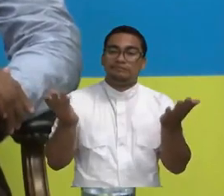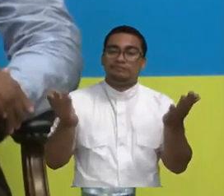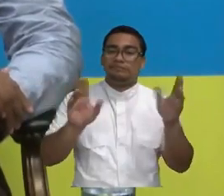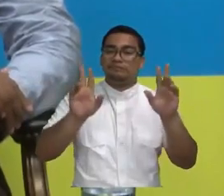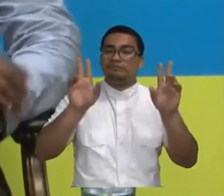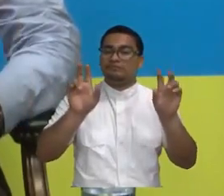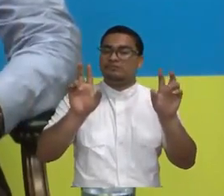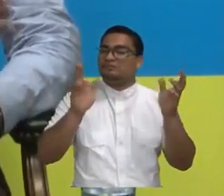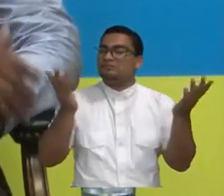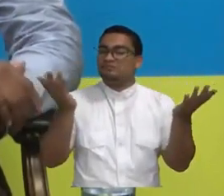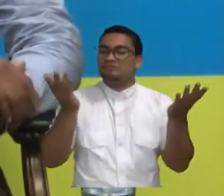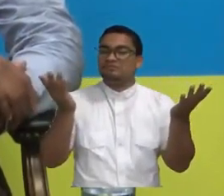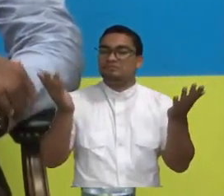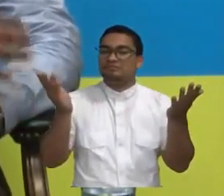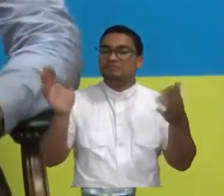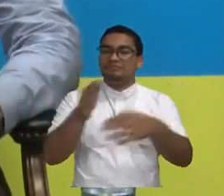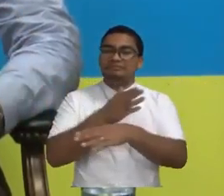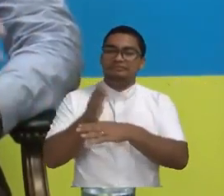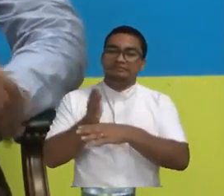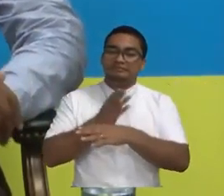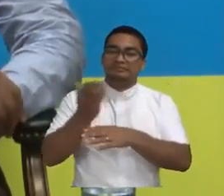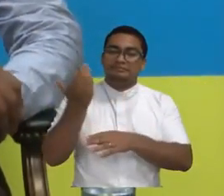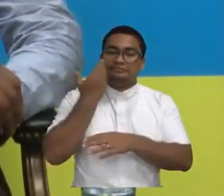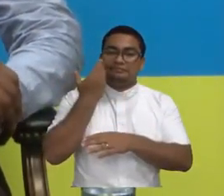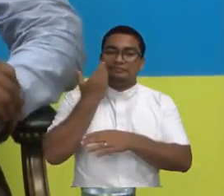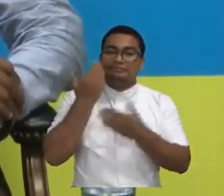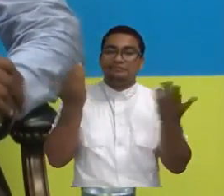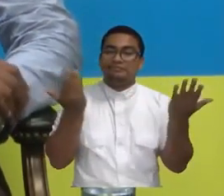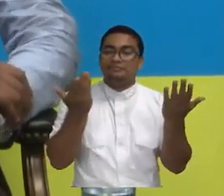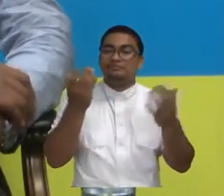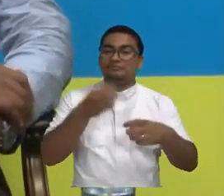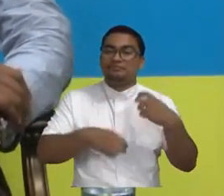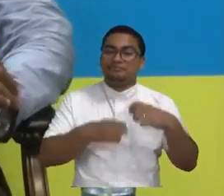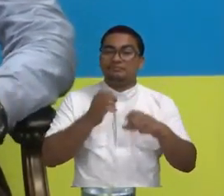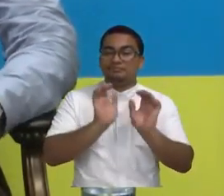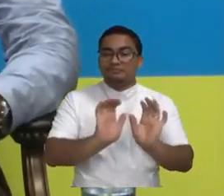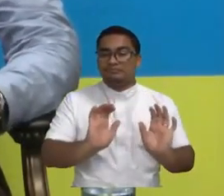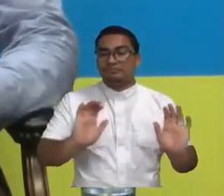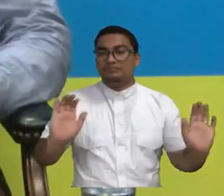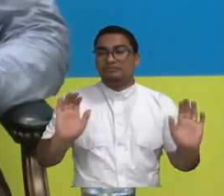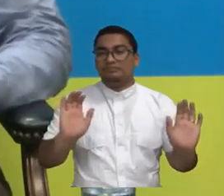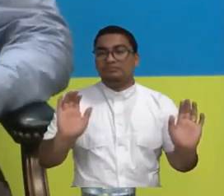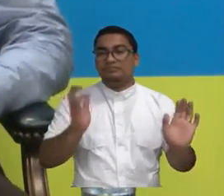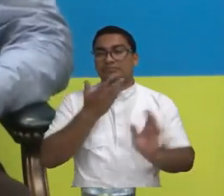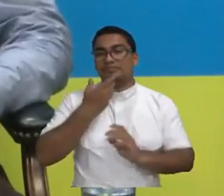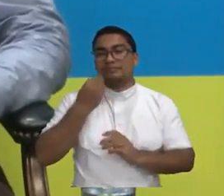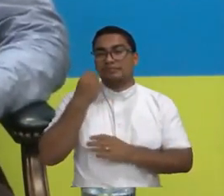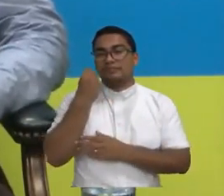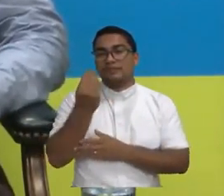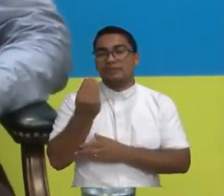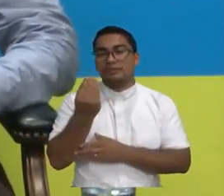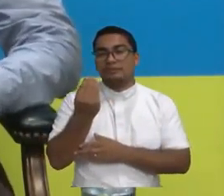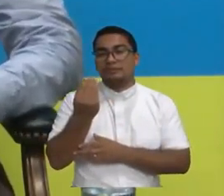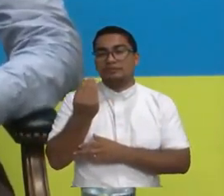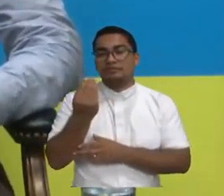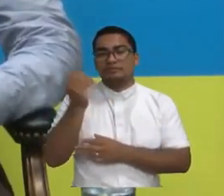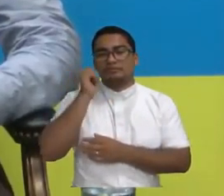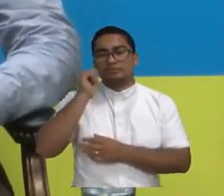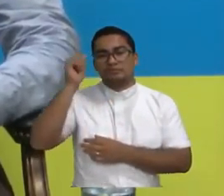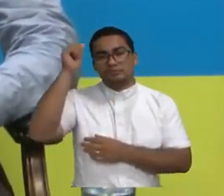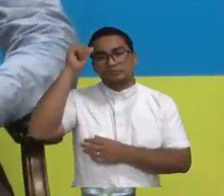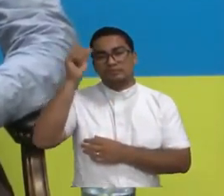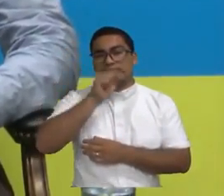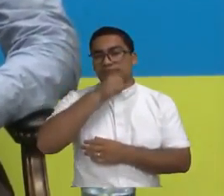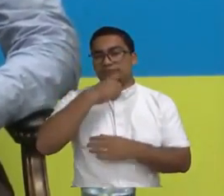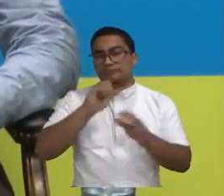abordamos sobre las diferentes enfermedades que afectan a nuestros niños, a nuestros jóvenes, a nuestros adultos y a